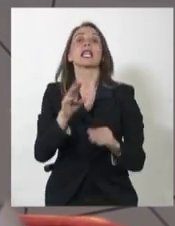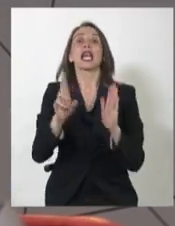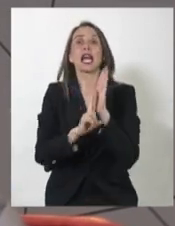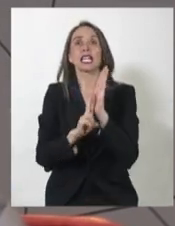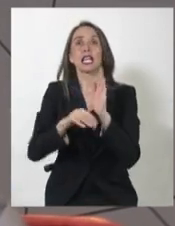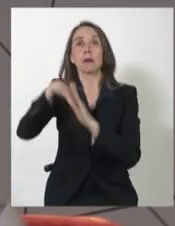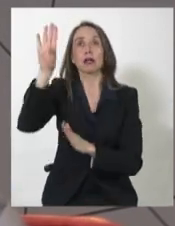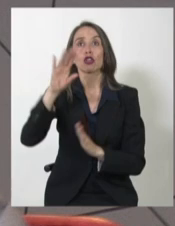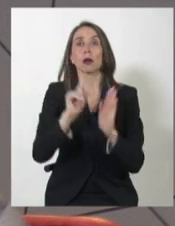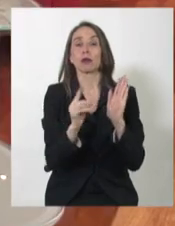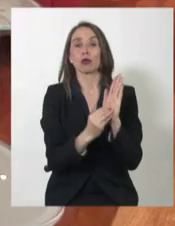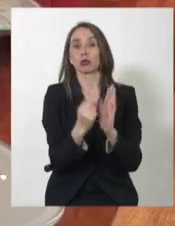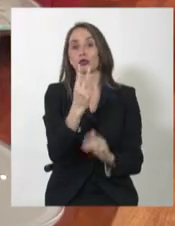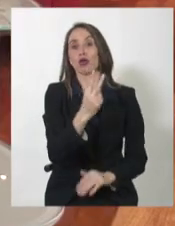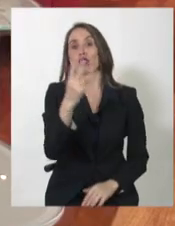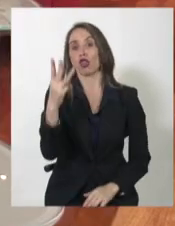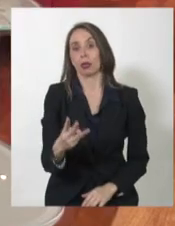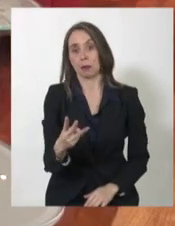dos tercios.